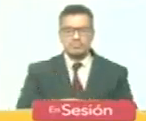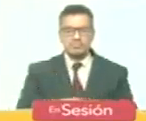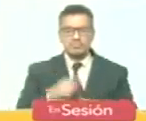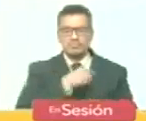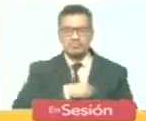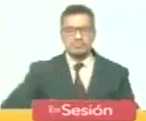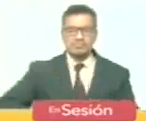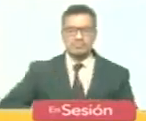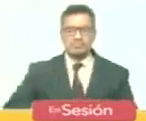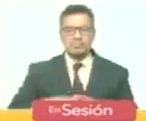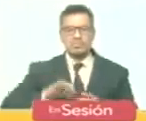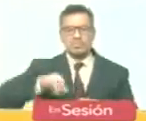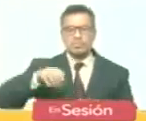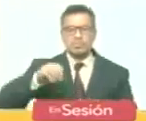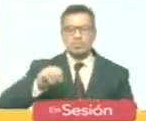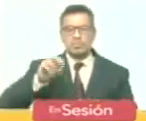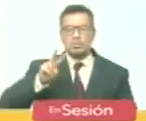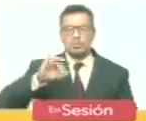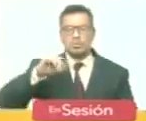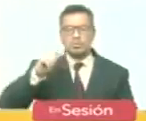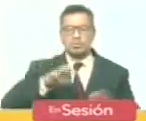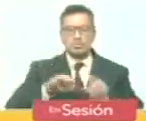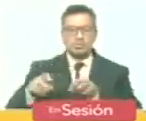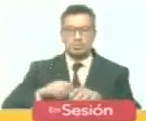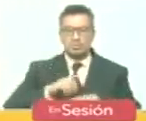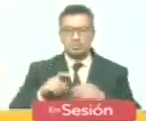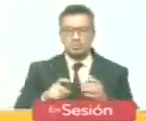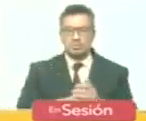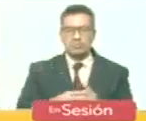Presidente Jovito Villalba, secretario general